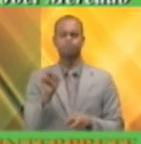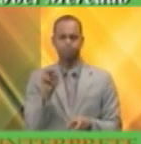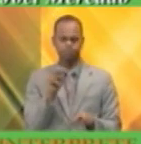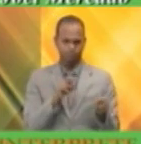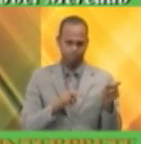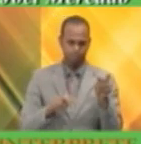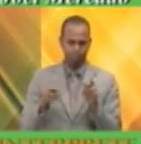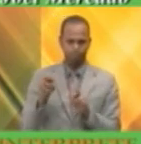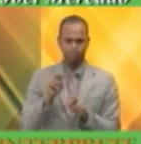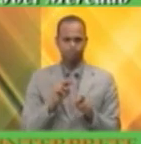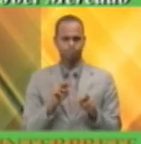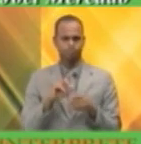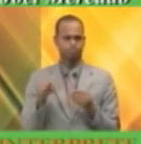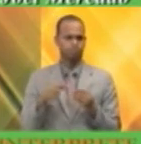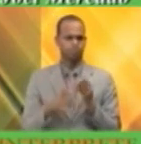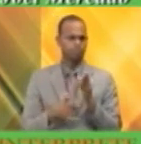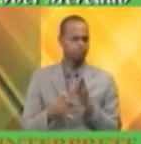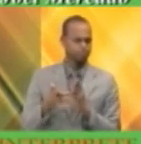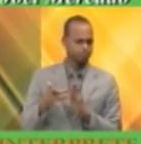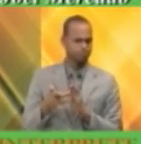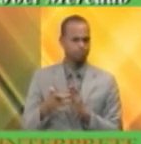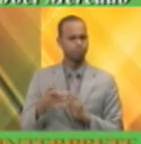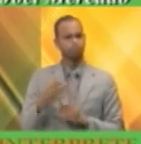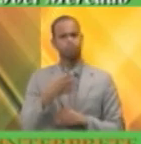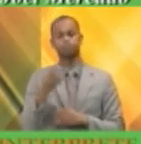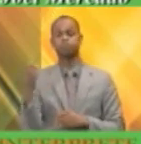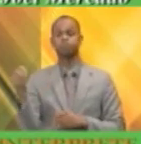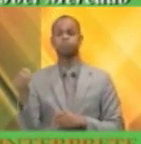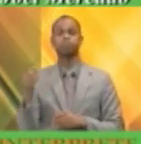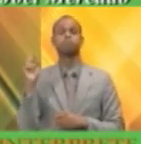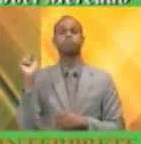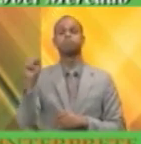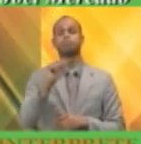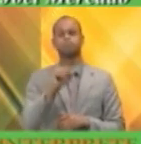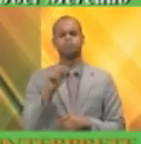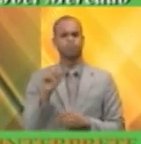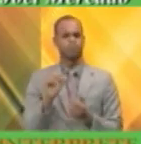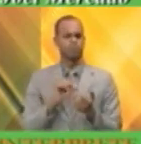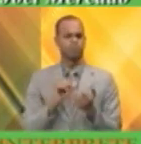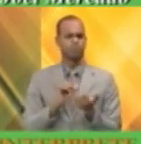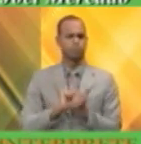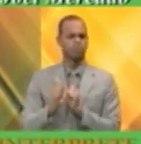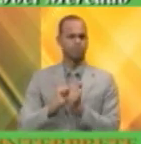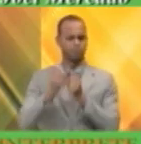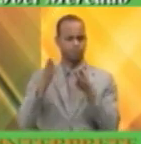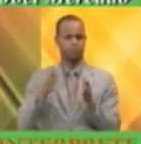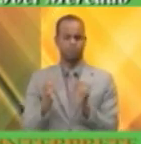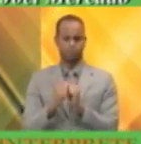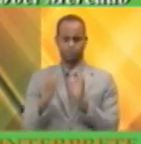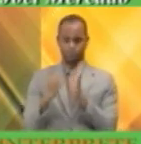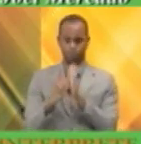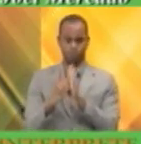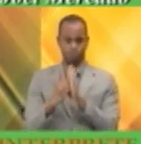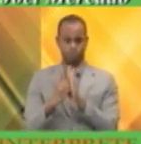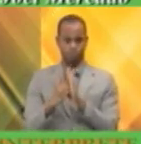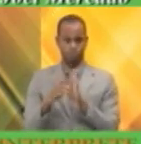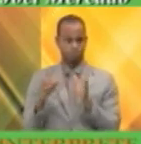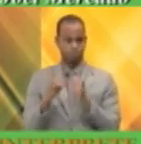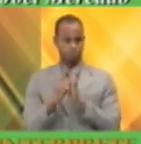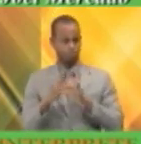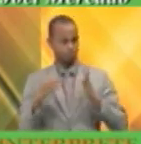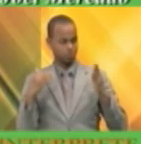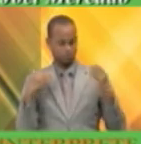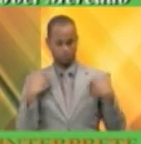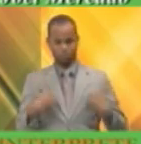la parte técnica y de atletas con discapacidad. No es discapacidad física solamente.